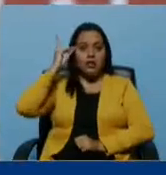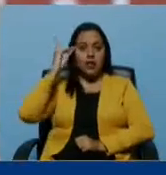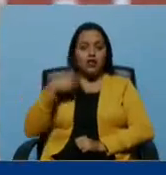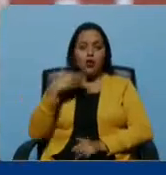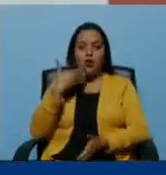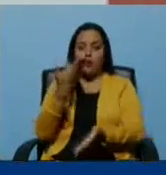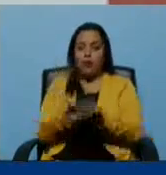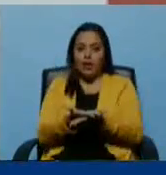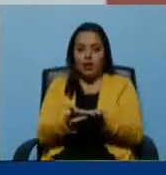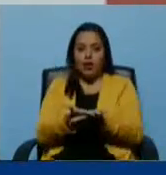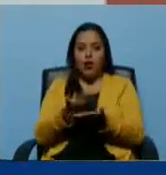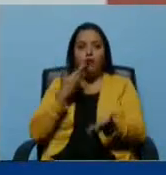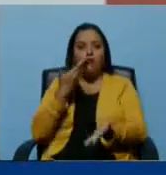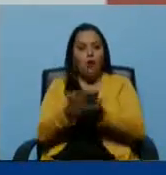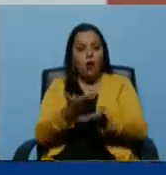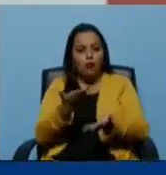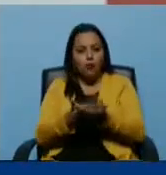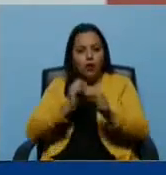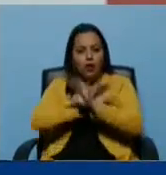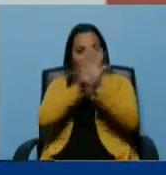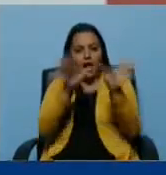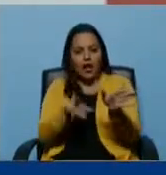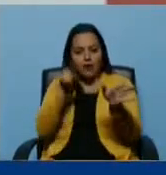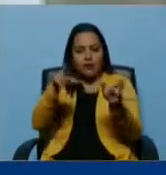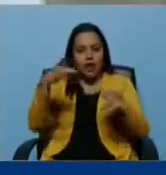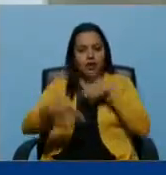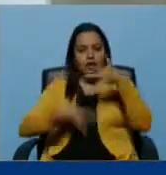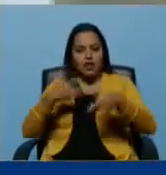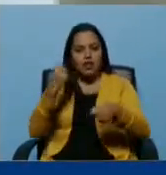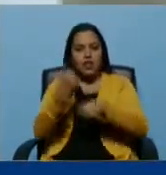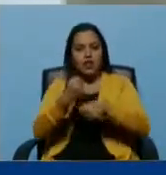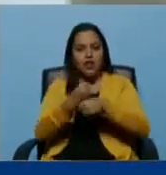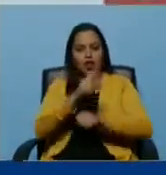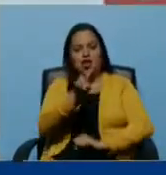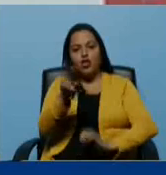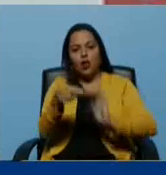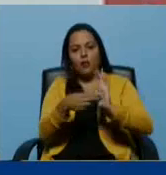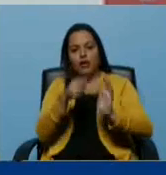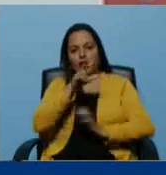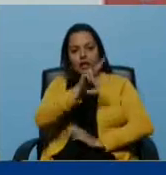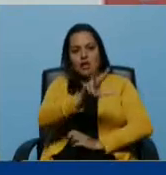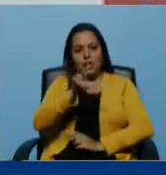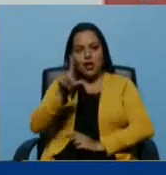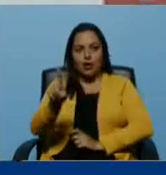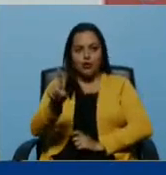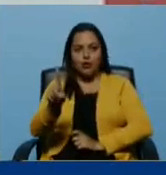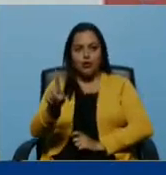pido propuestas concretas para esa Agenda 2031.